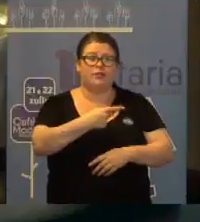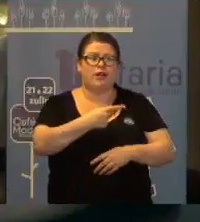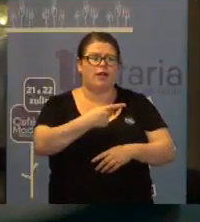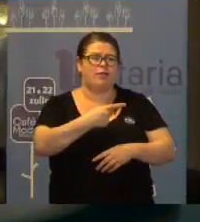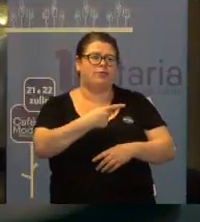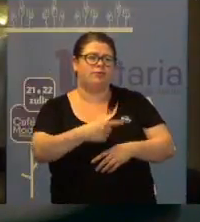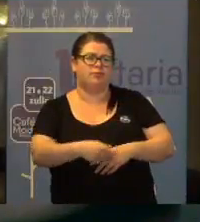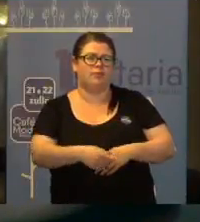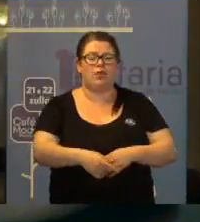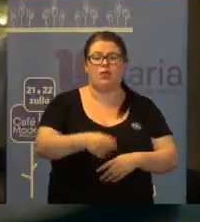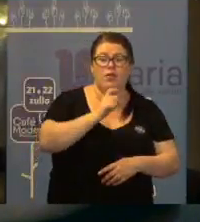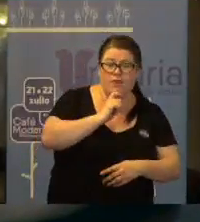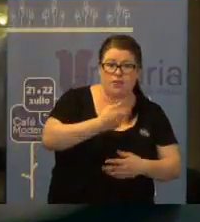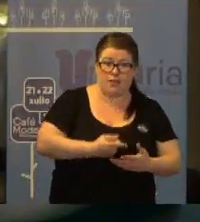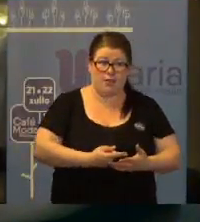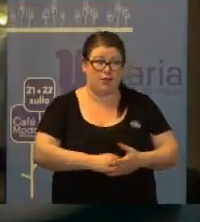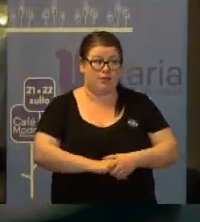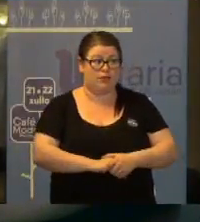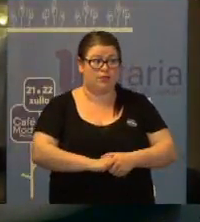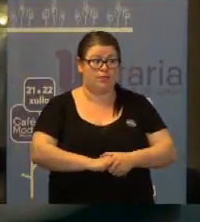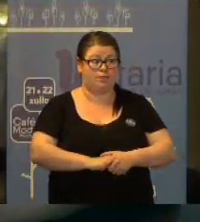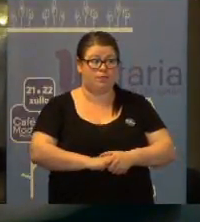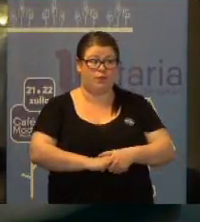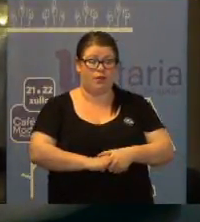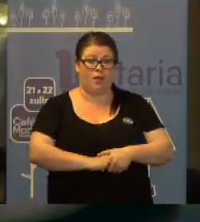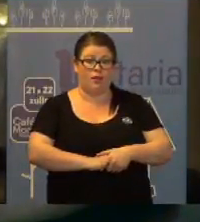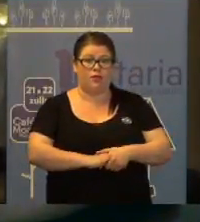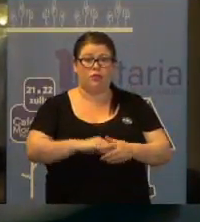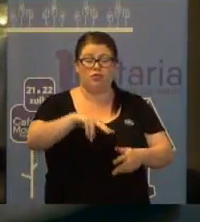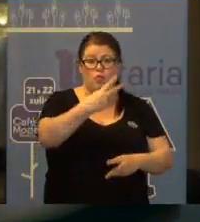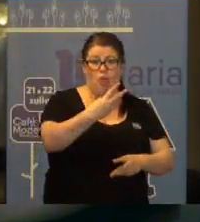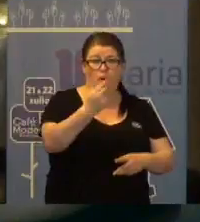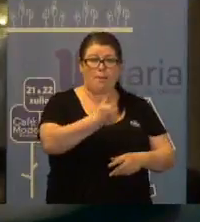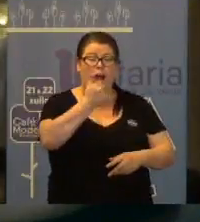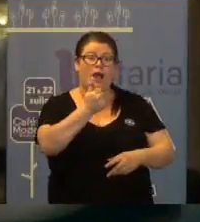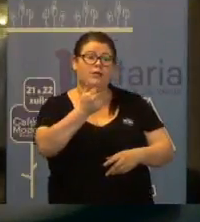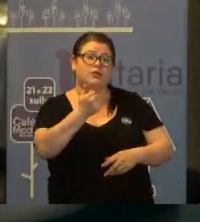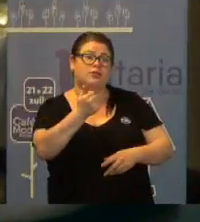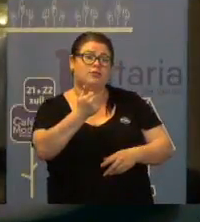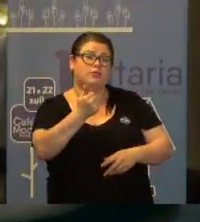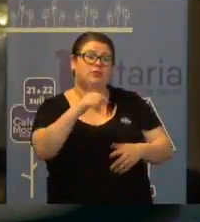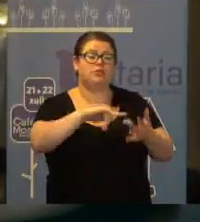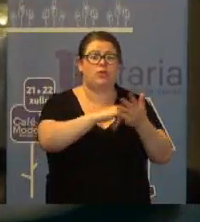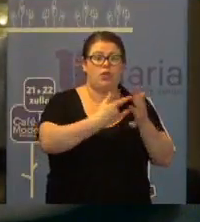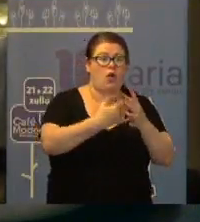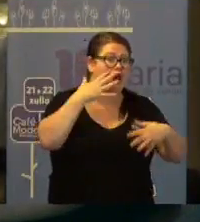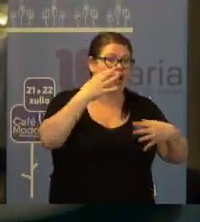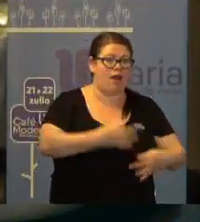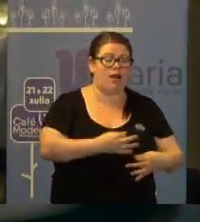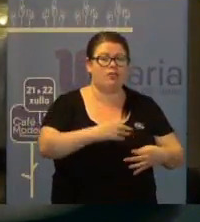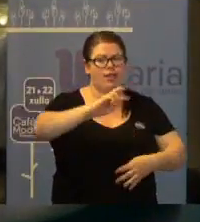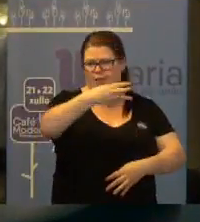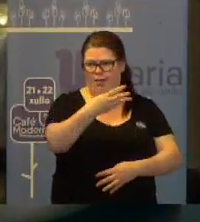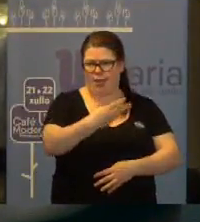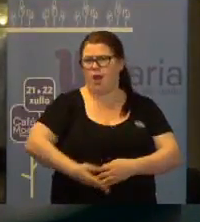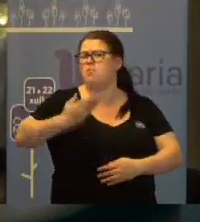Bueno, pois agora estamos nunha sociedade onde ademais desas dúas e demais coordenadas que configuran a realidade, eu creo que hai unha terceira que ten